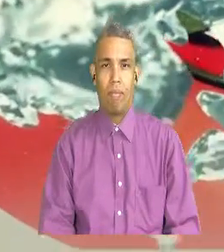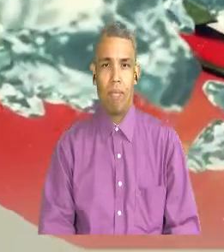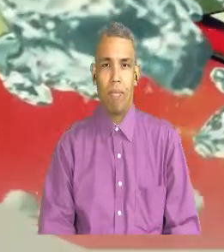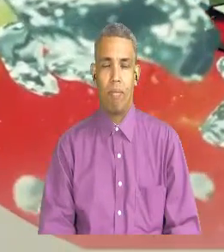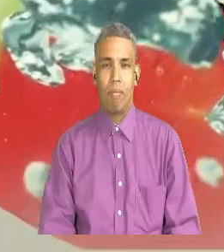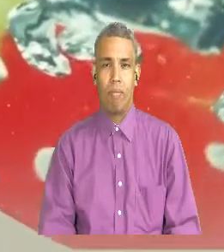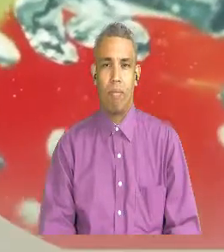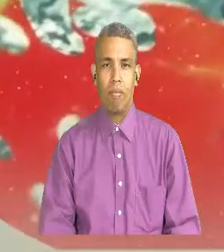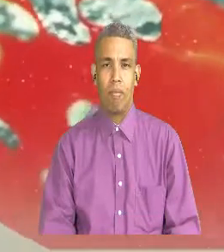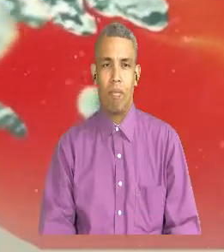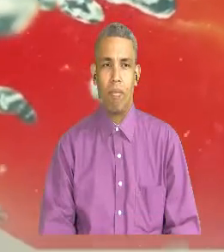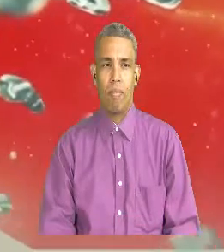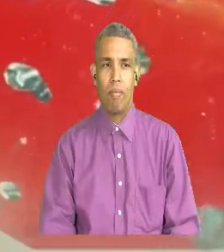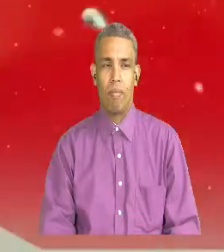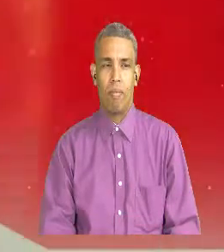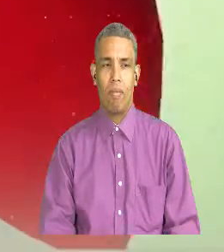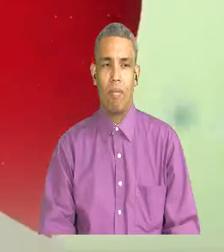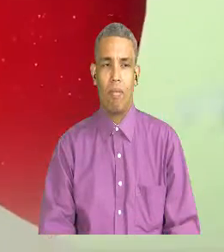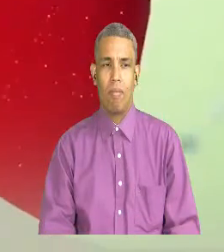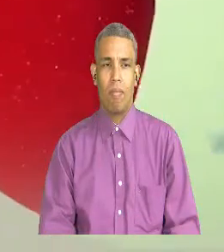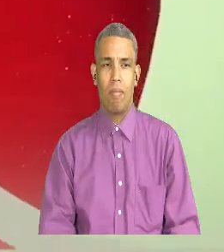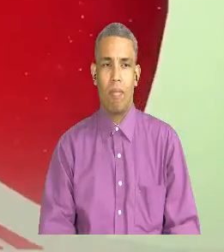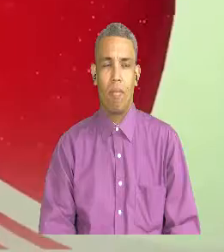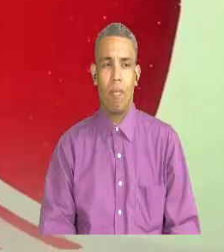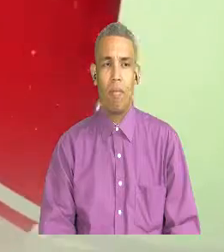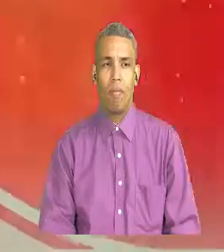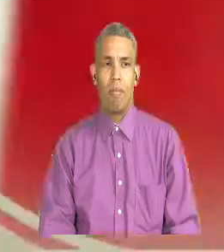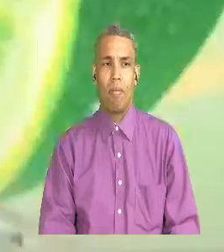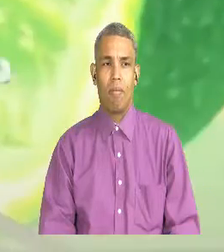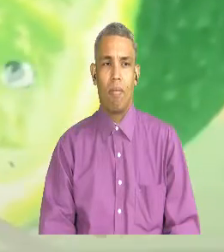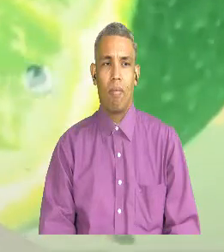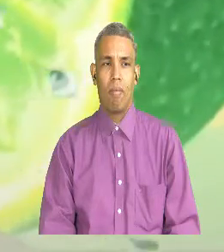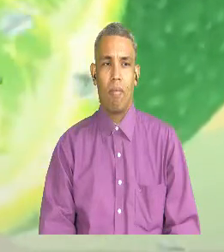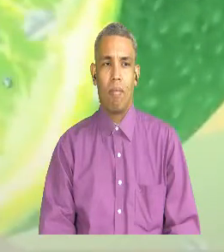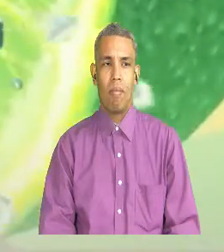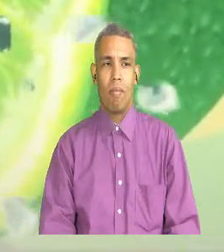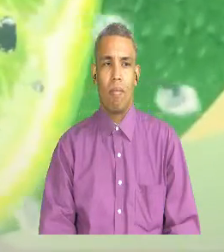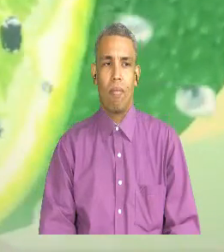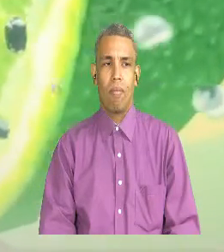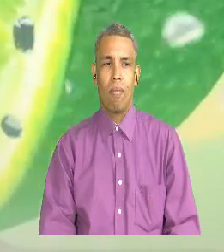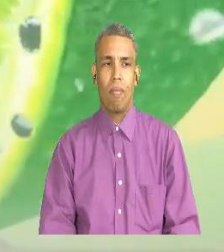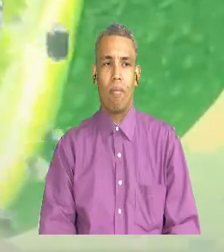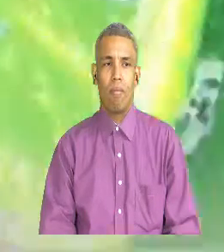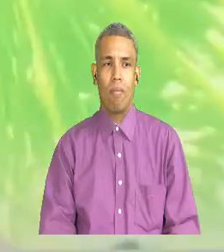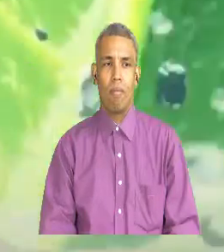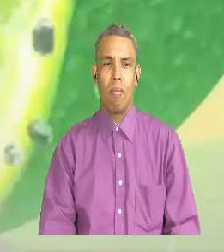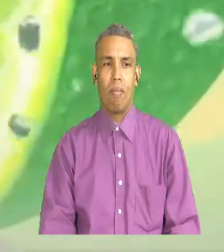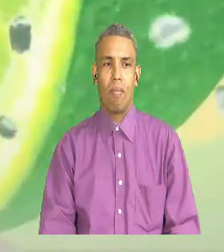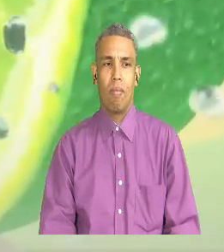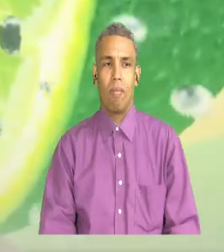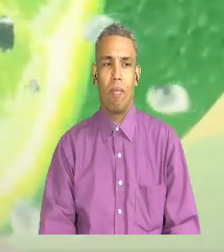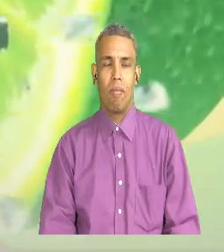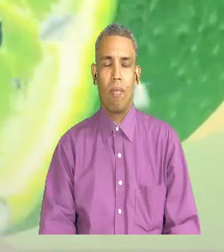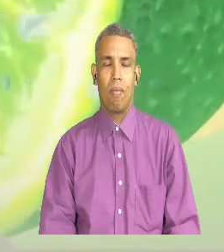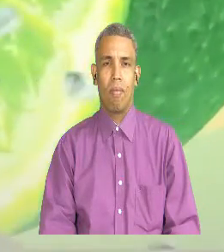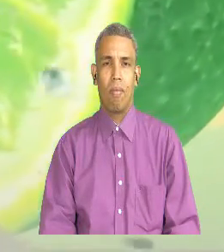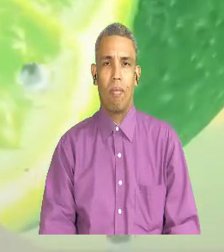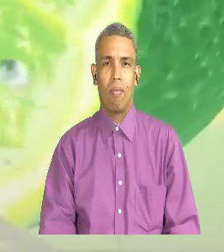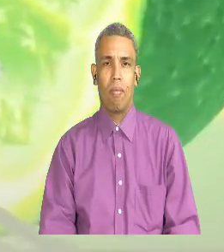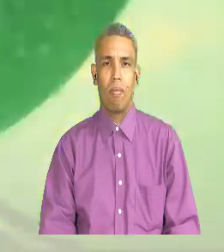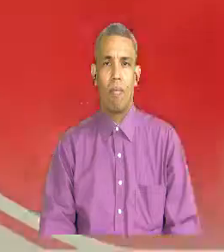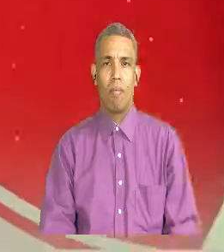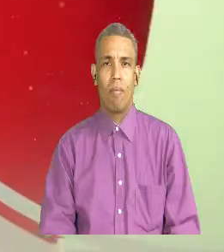calabacín, 150 gramos de filete de pechuga, un tomate, una cebolla en rama, cilantro al gusto.